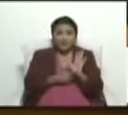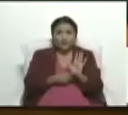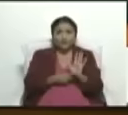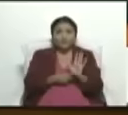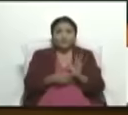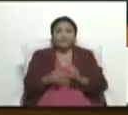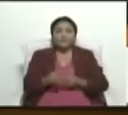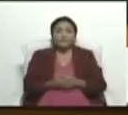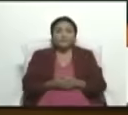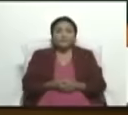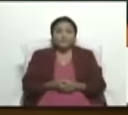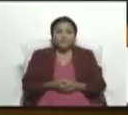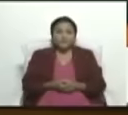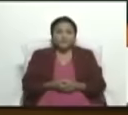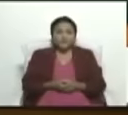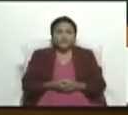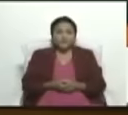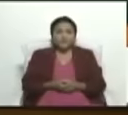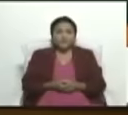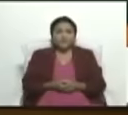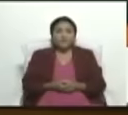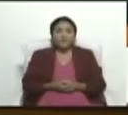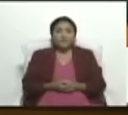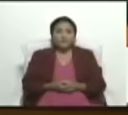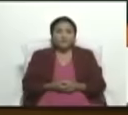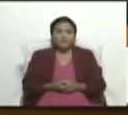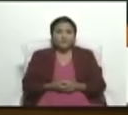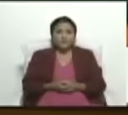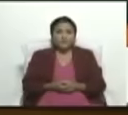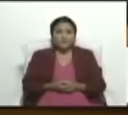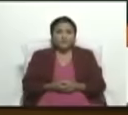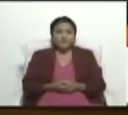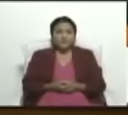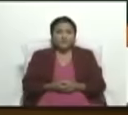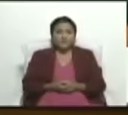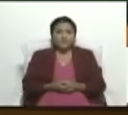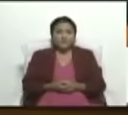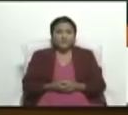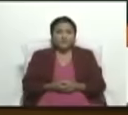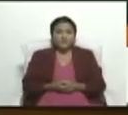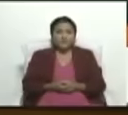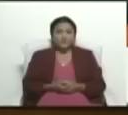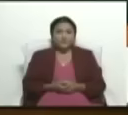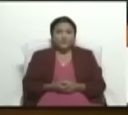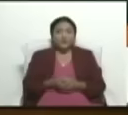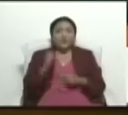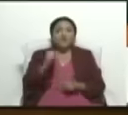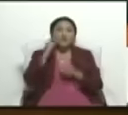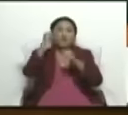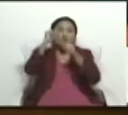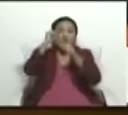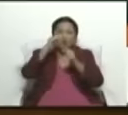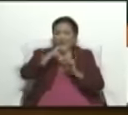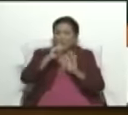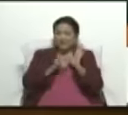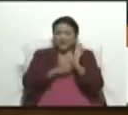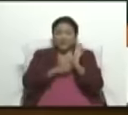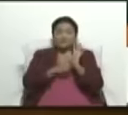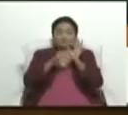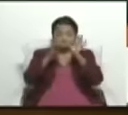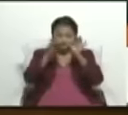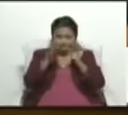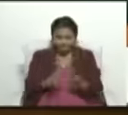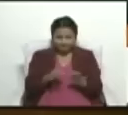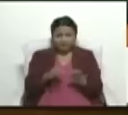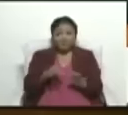Venezuela, dentro de todo lo lamentable y triste. Es una victoria absoluta de cuando las cosas se